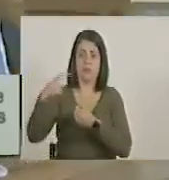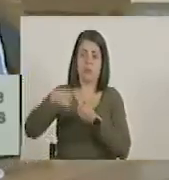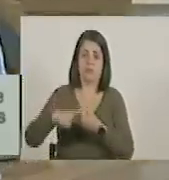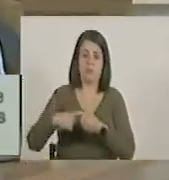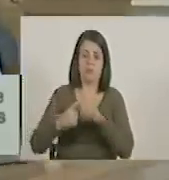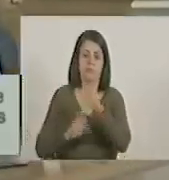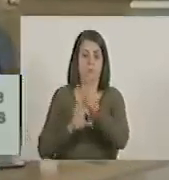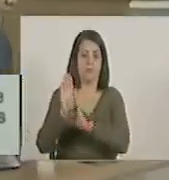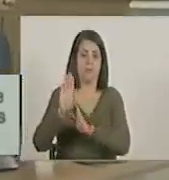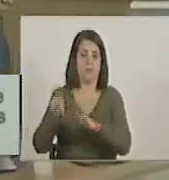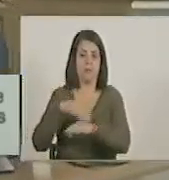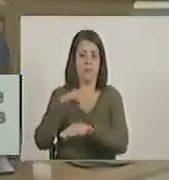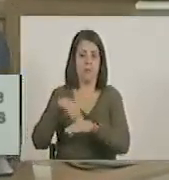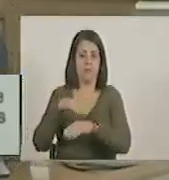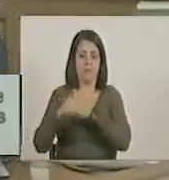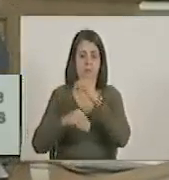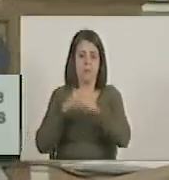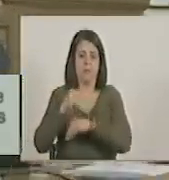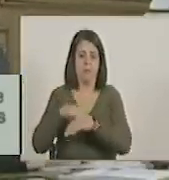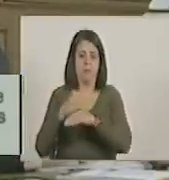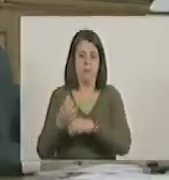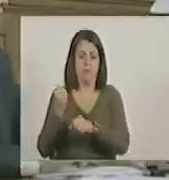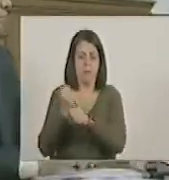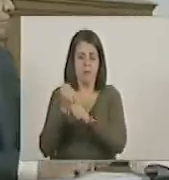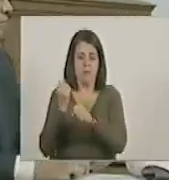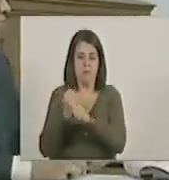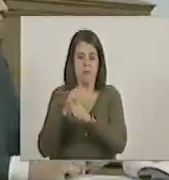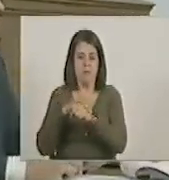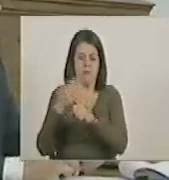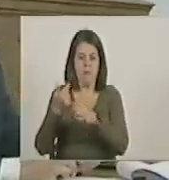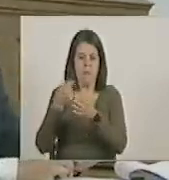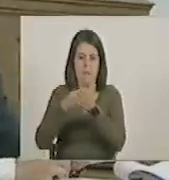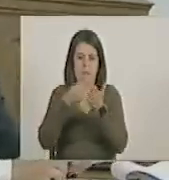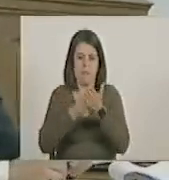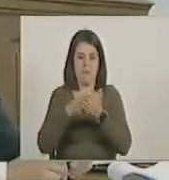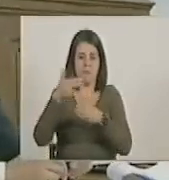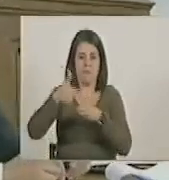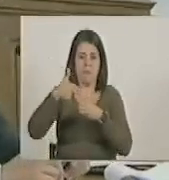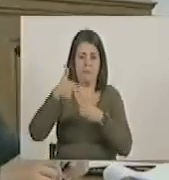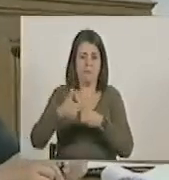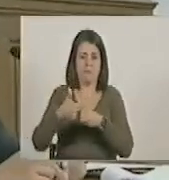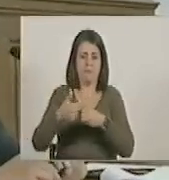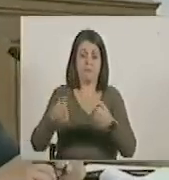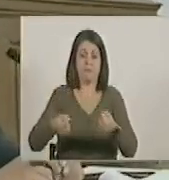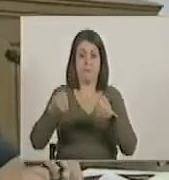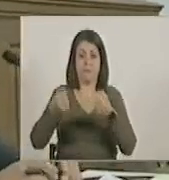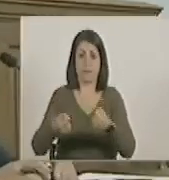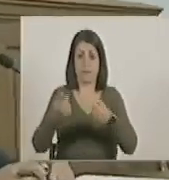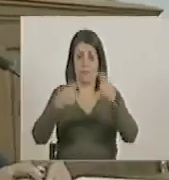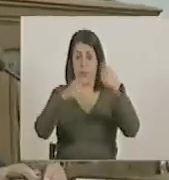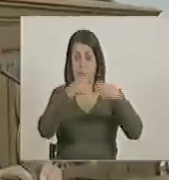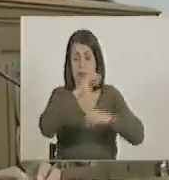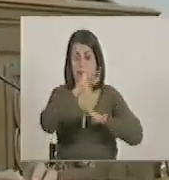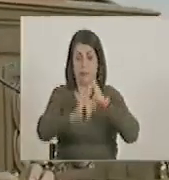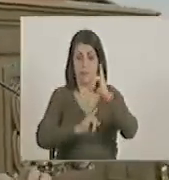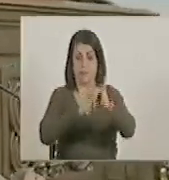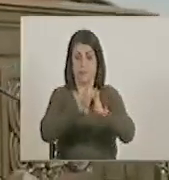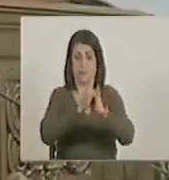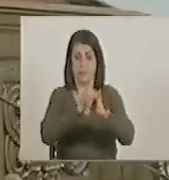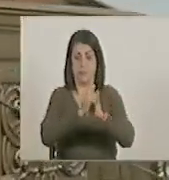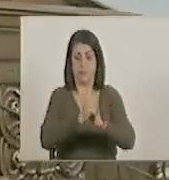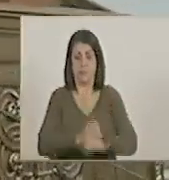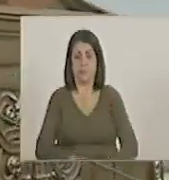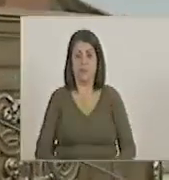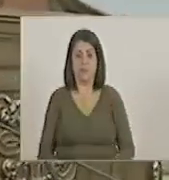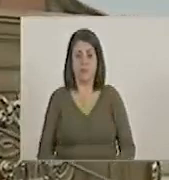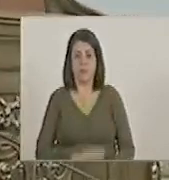al desarrollo nacional, dado el desempeño de los precios del petróleo en los mercados internacionales, y